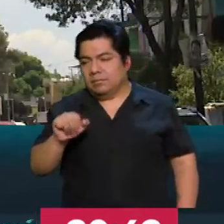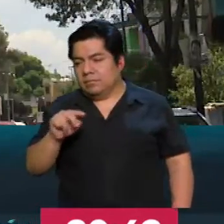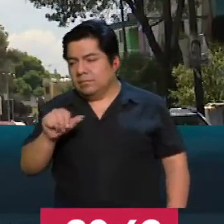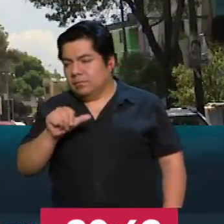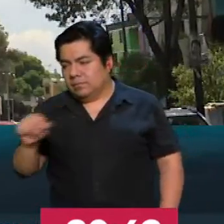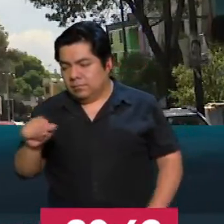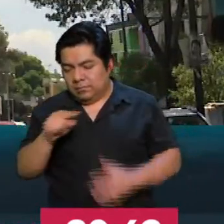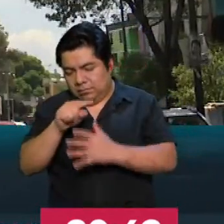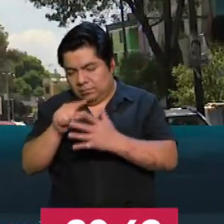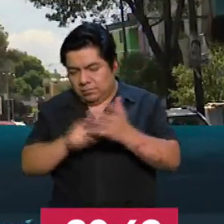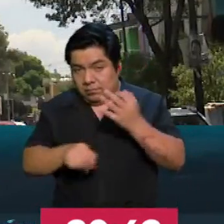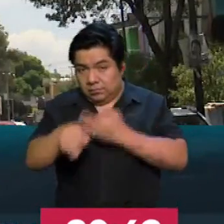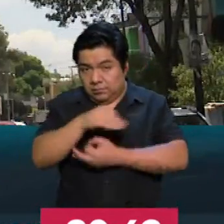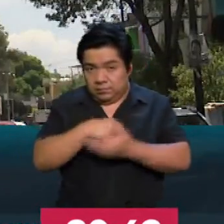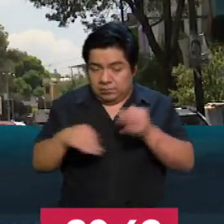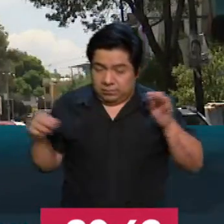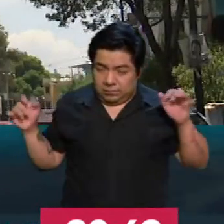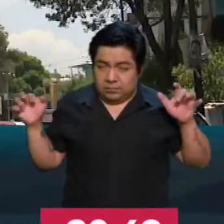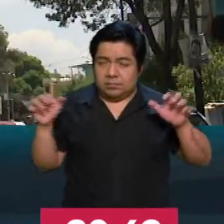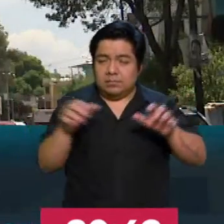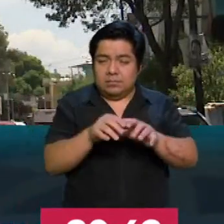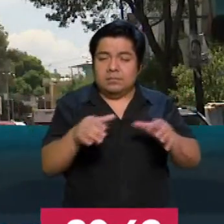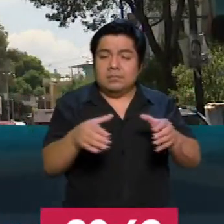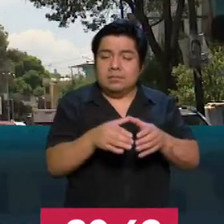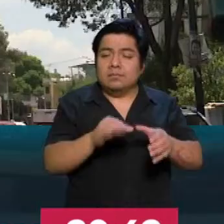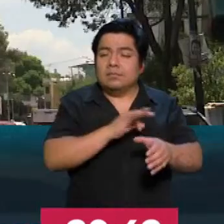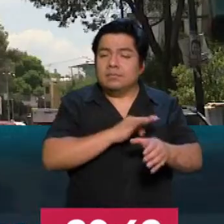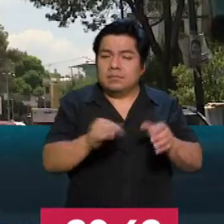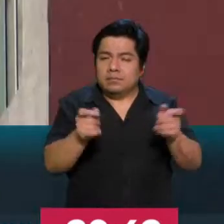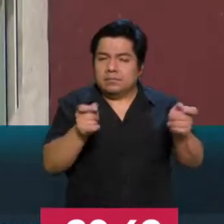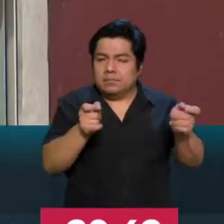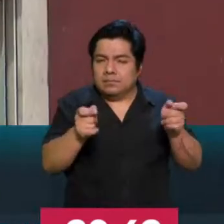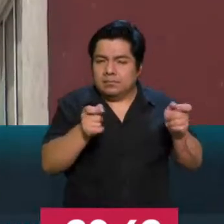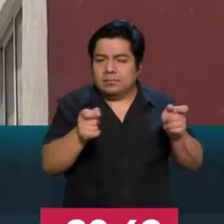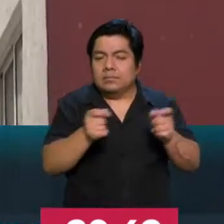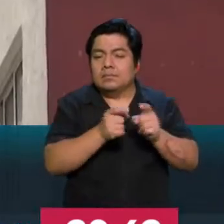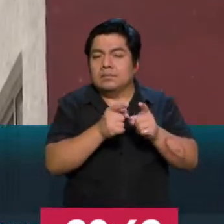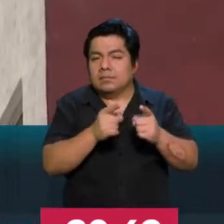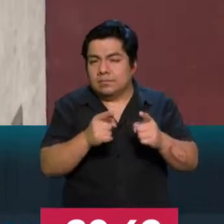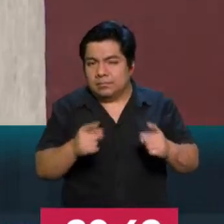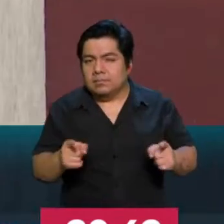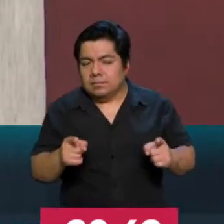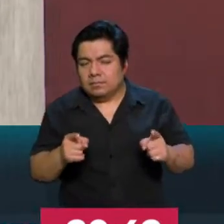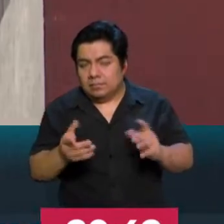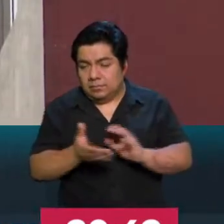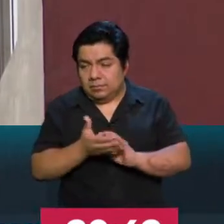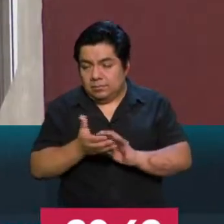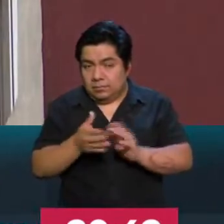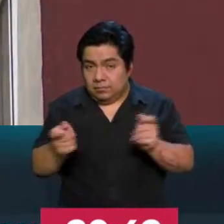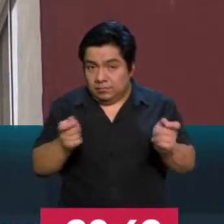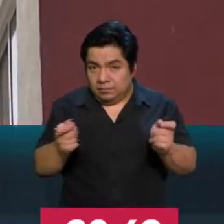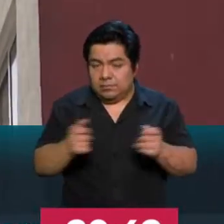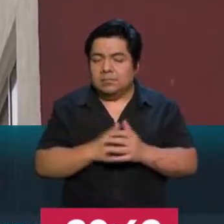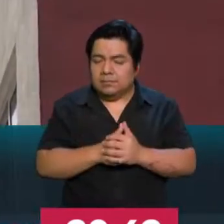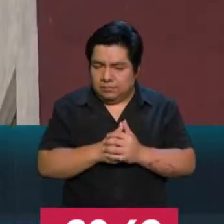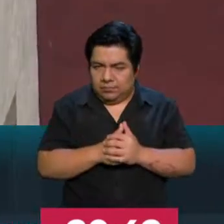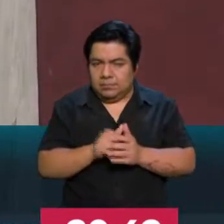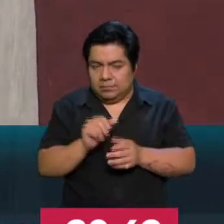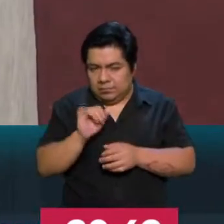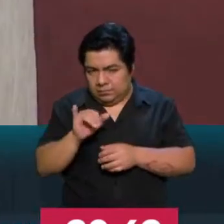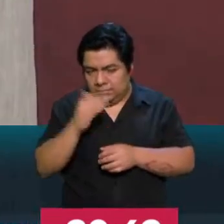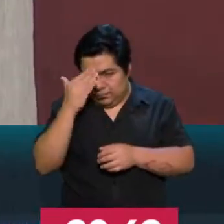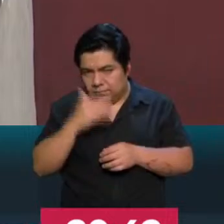que desde lo urbanístico también regulen el desarrollo inmobiliario,